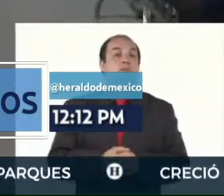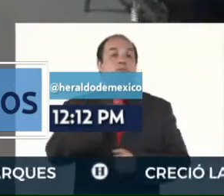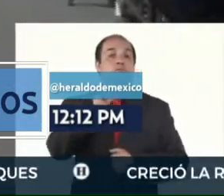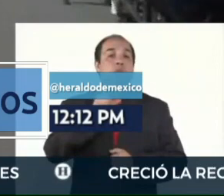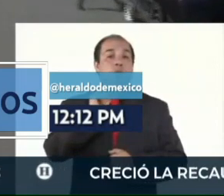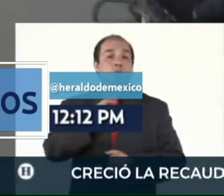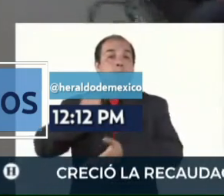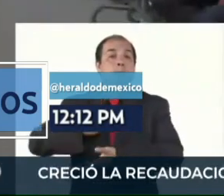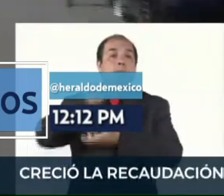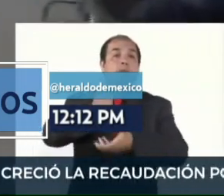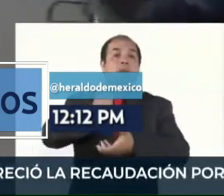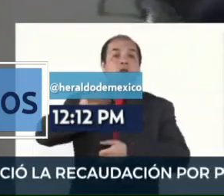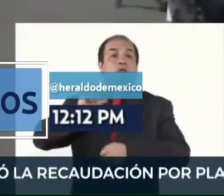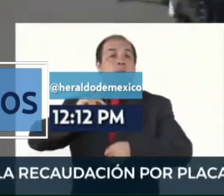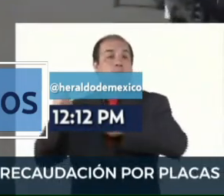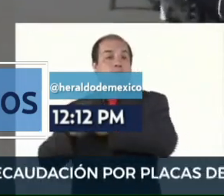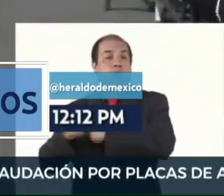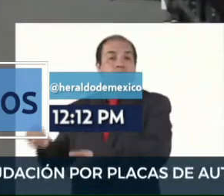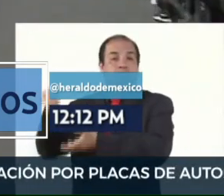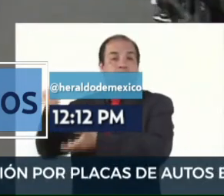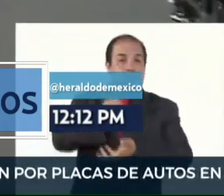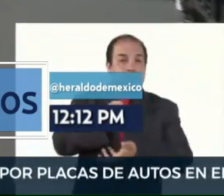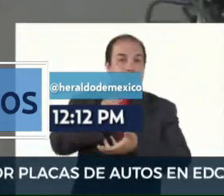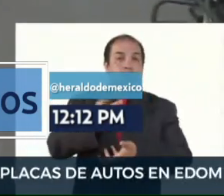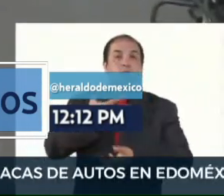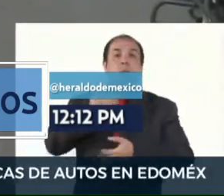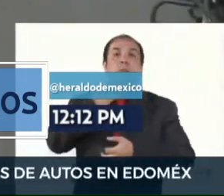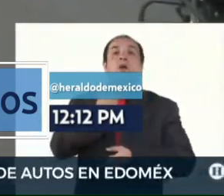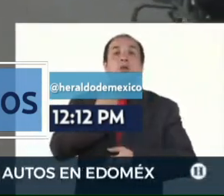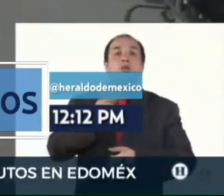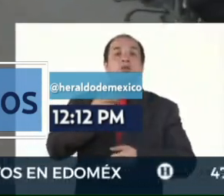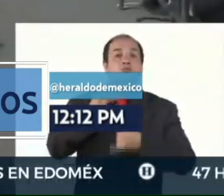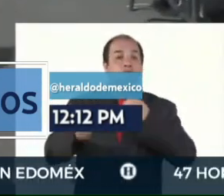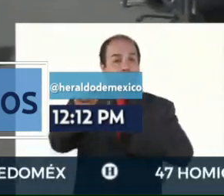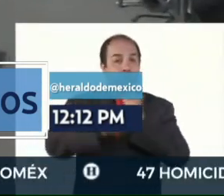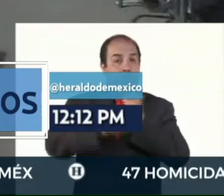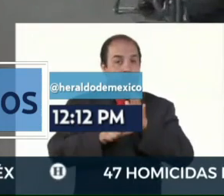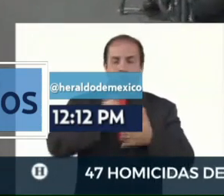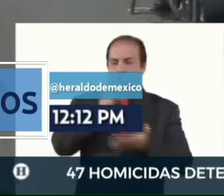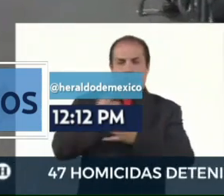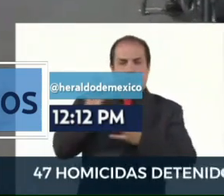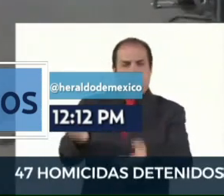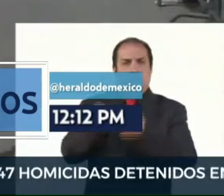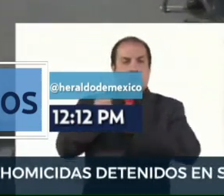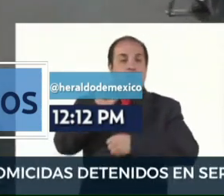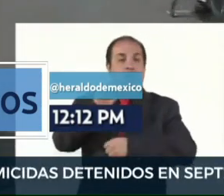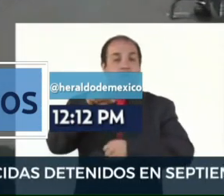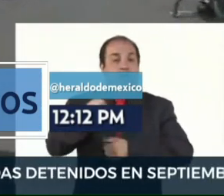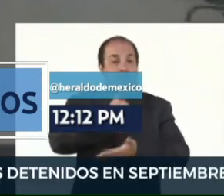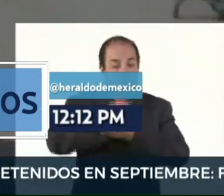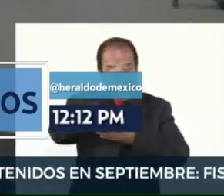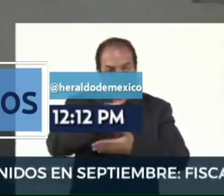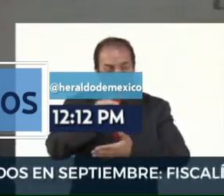a internet pública de manera gratuita. La jefa de gobierno ha dicho que al cierre de este 2022 tendremos 34,000 puntos